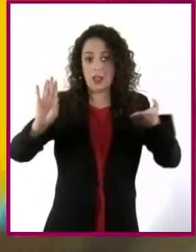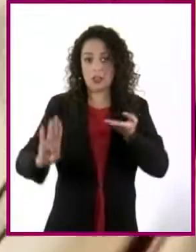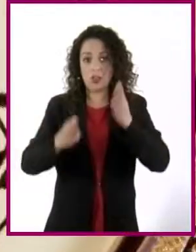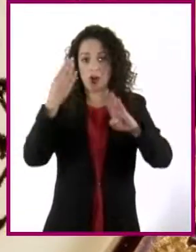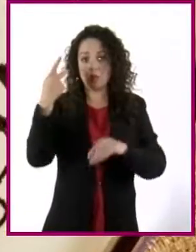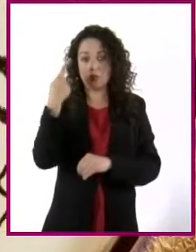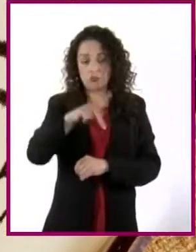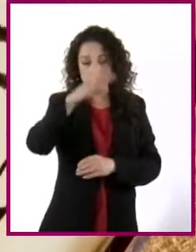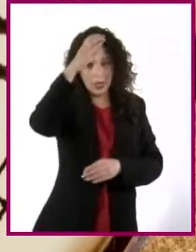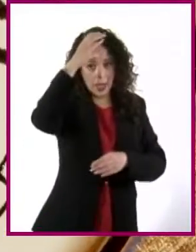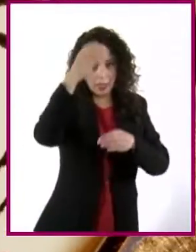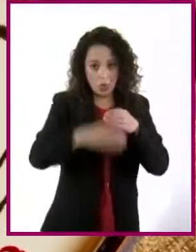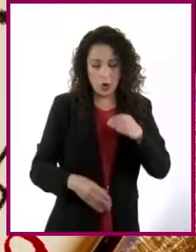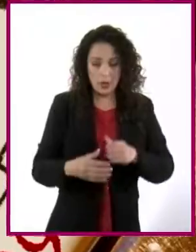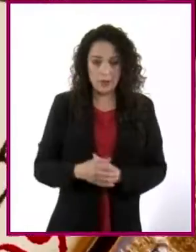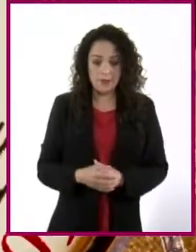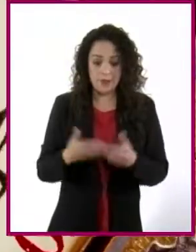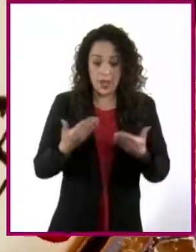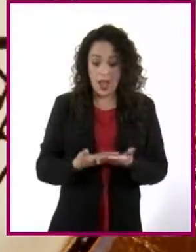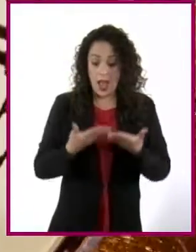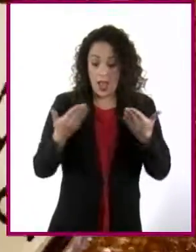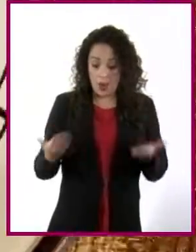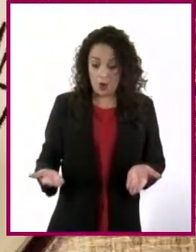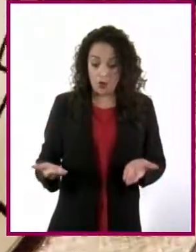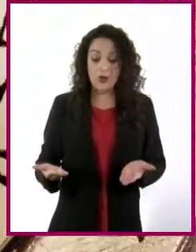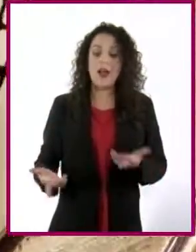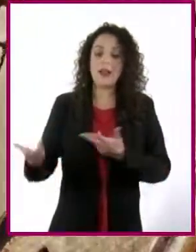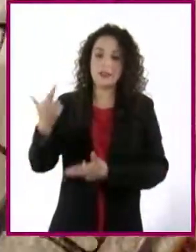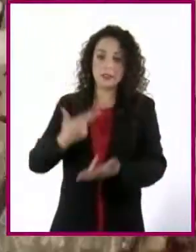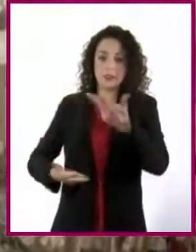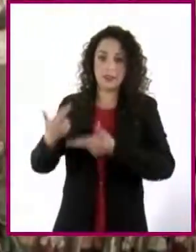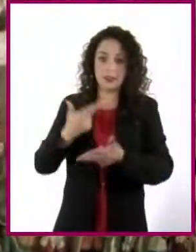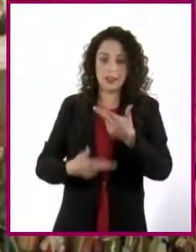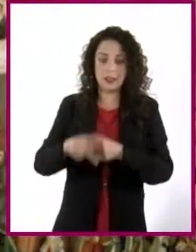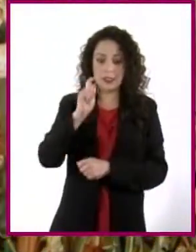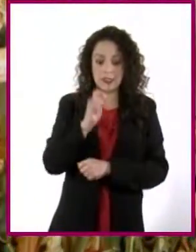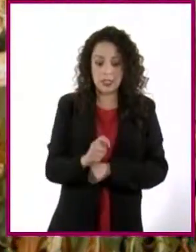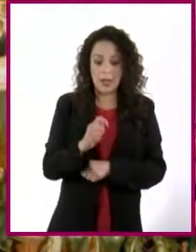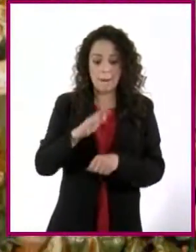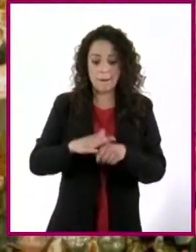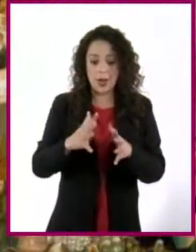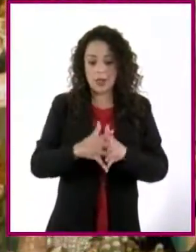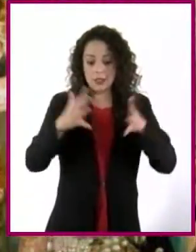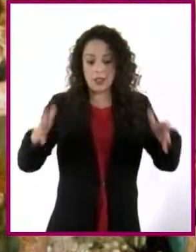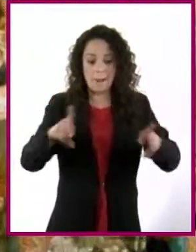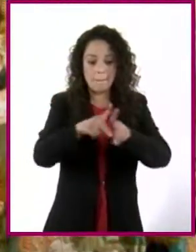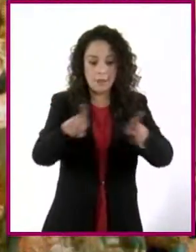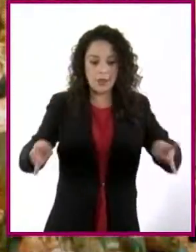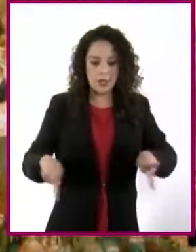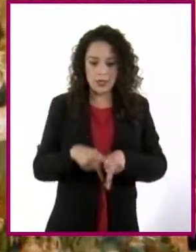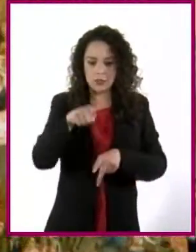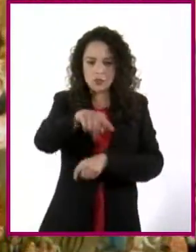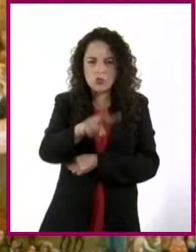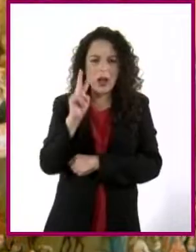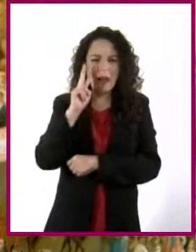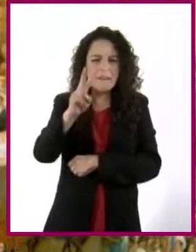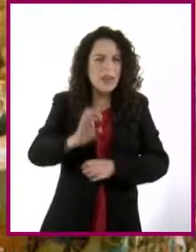mundo. Ahora nuestra máquina del tiempo regresa a la Plaza Mayor. Observemos sus